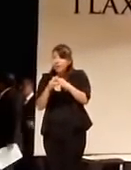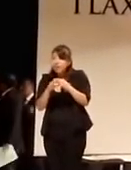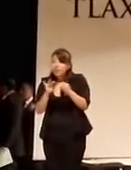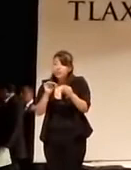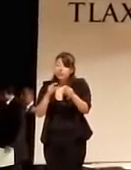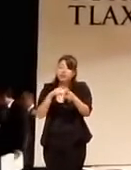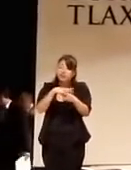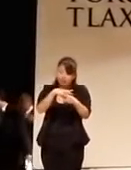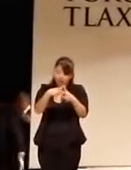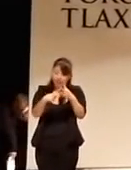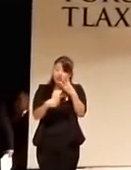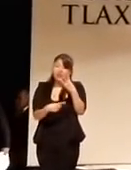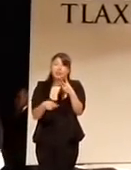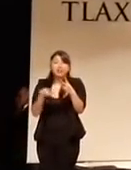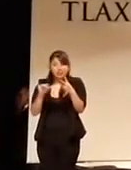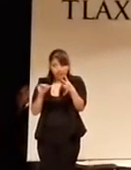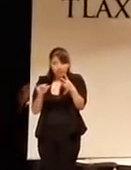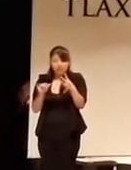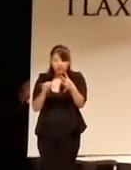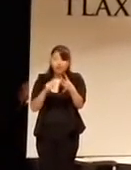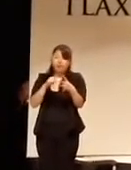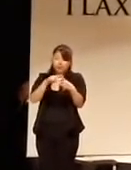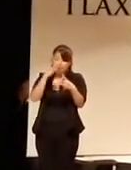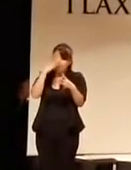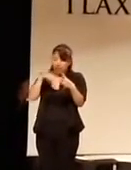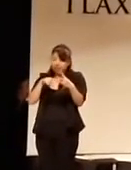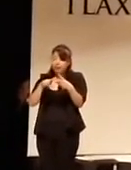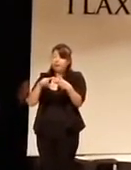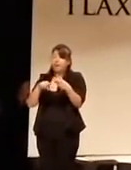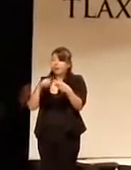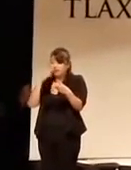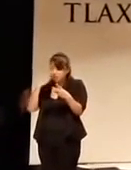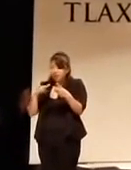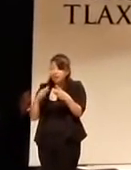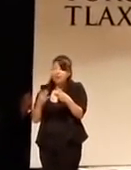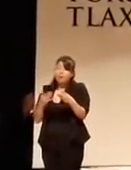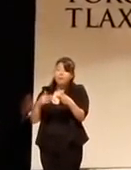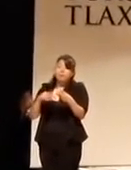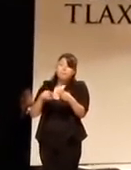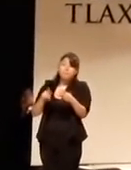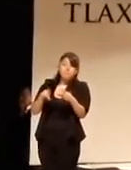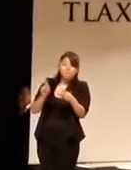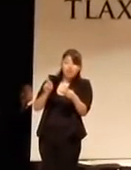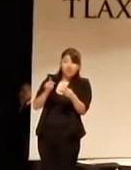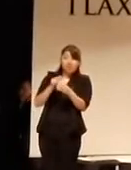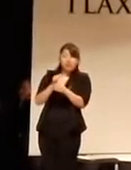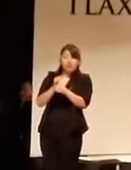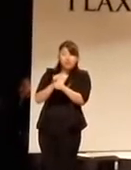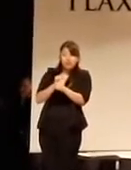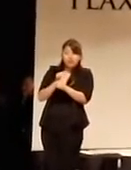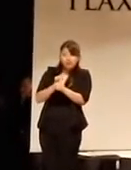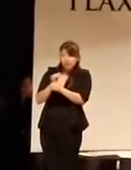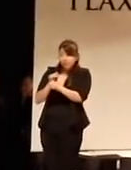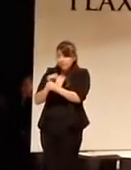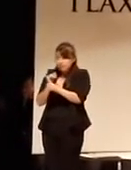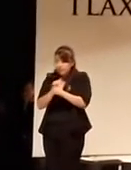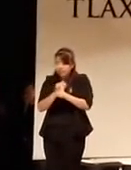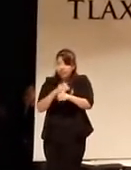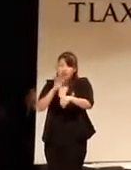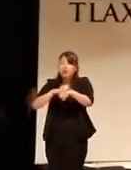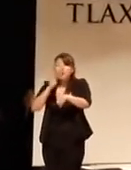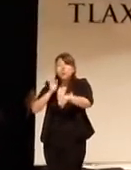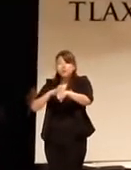cada una de las disciplinas establezcan una propuesta curricular, modelo que hemos seguido por muchísimos años,